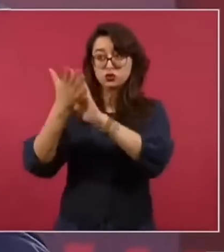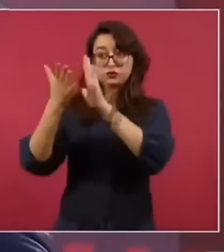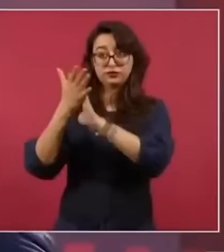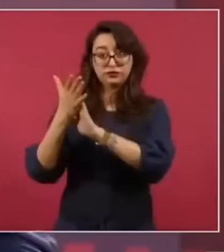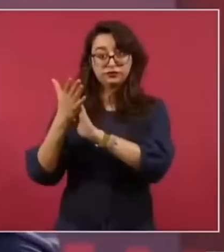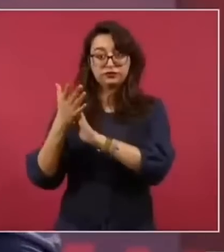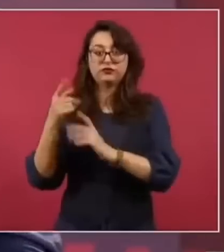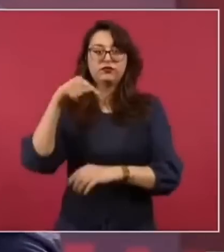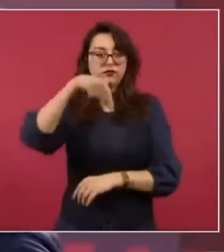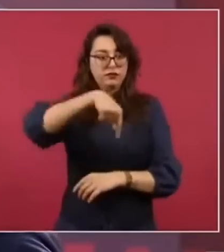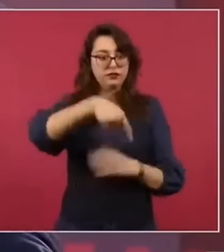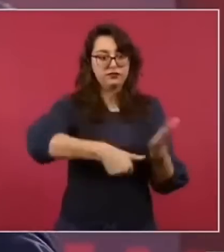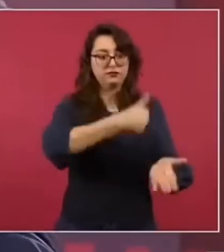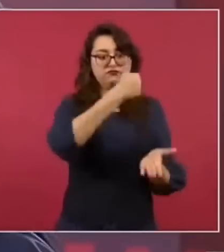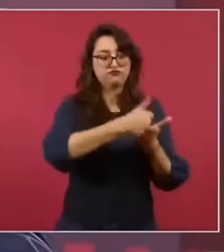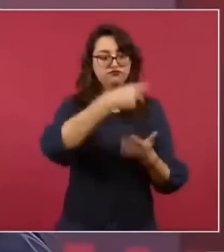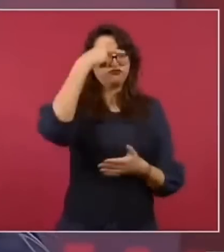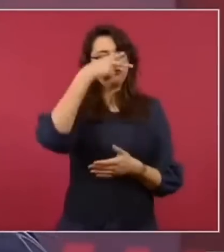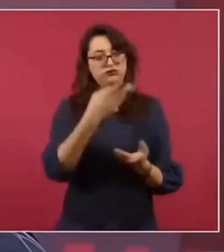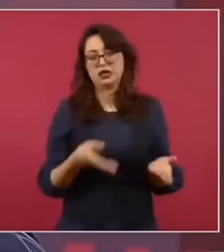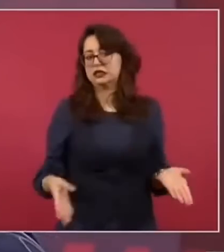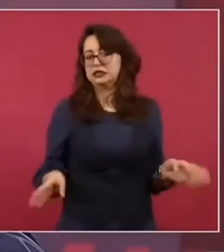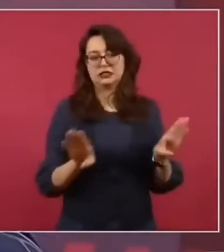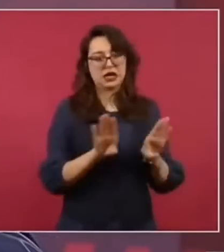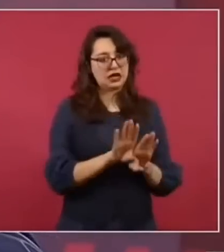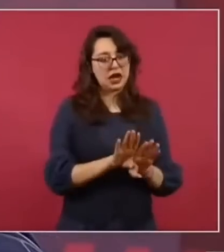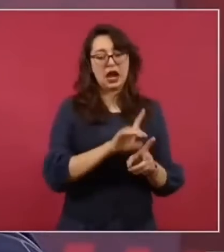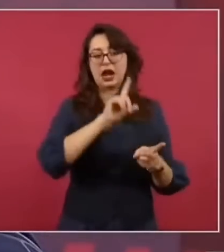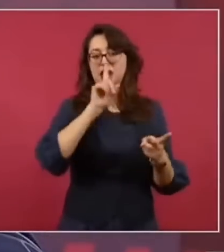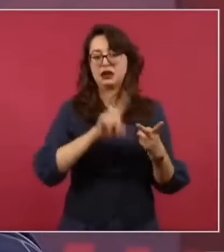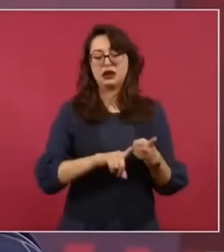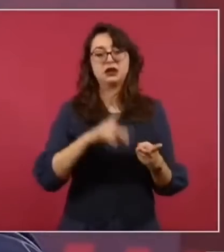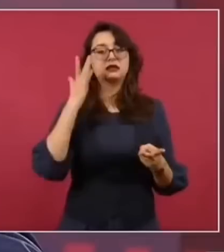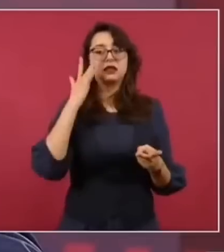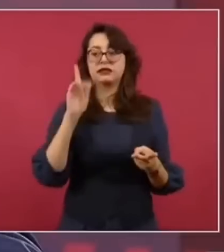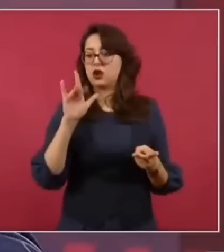No se cerró el aeropuerto militar de Santa Lucía.